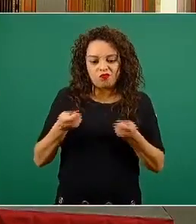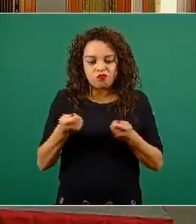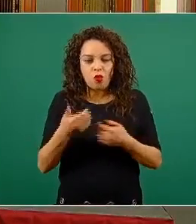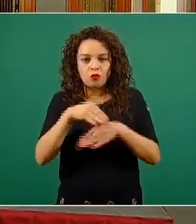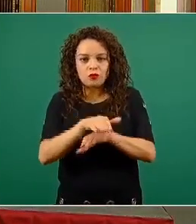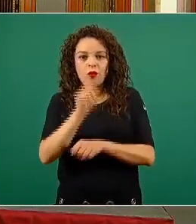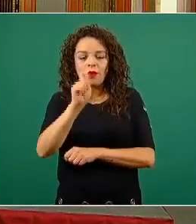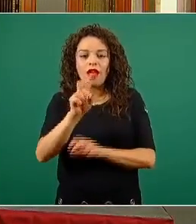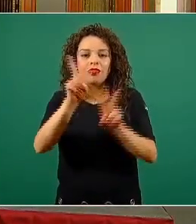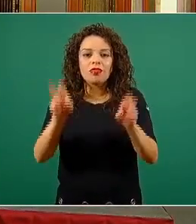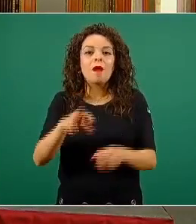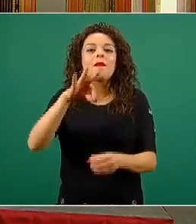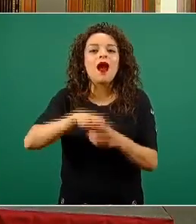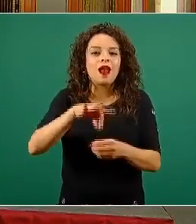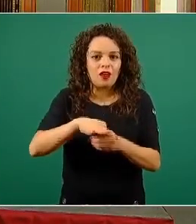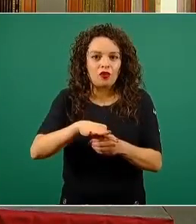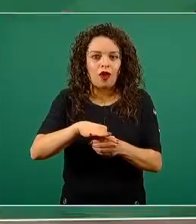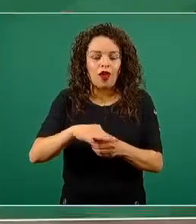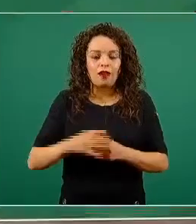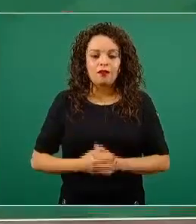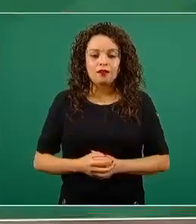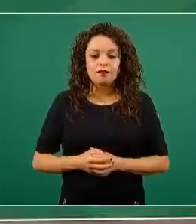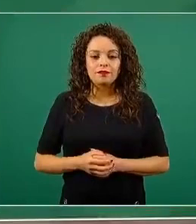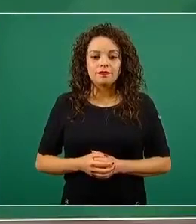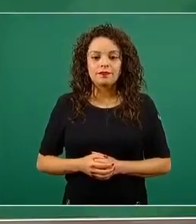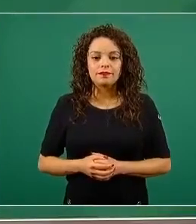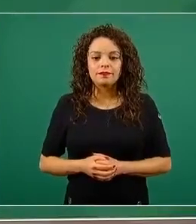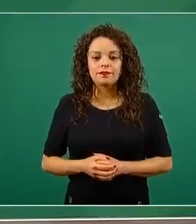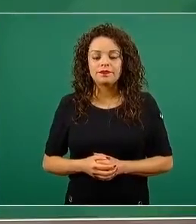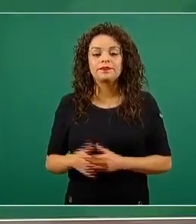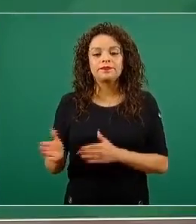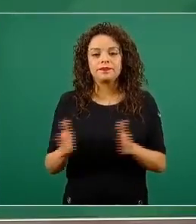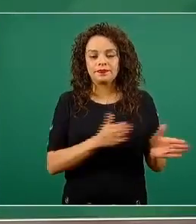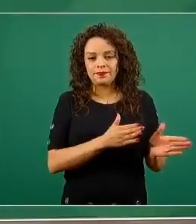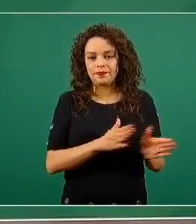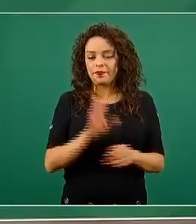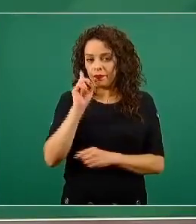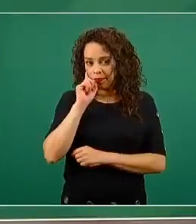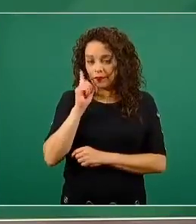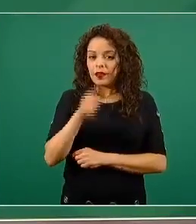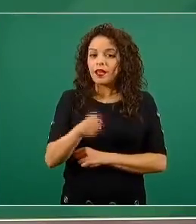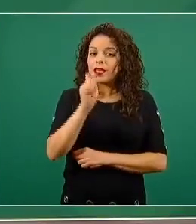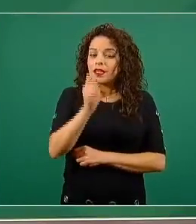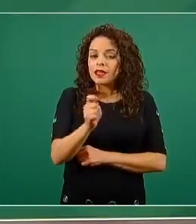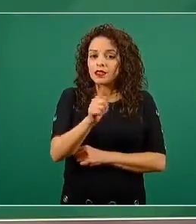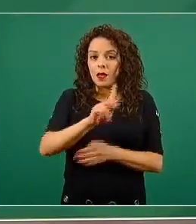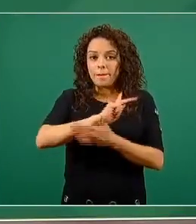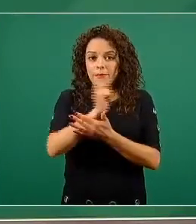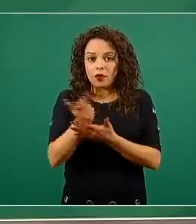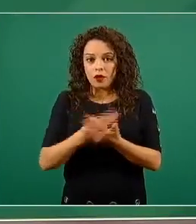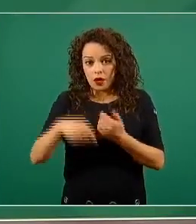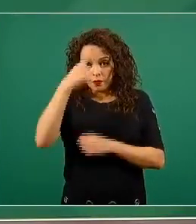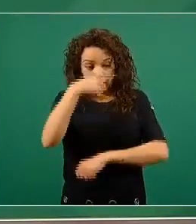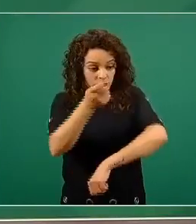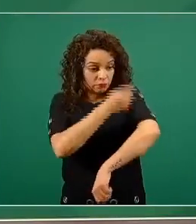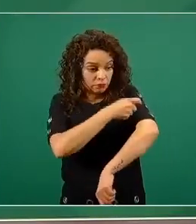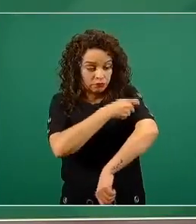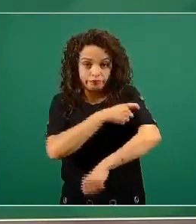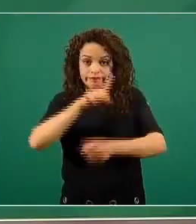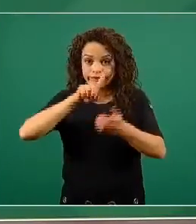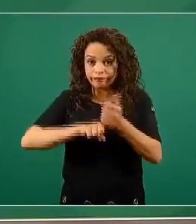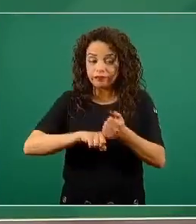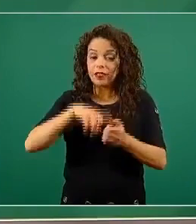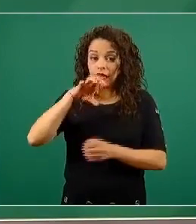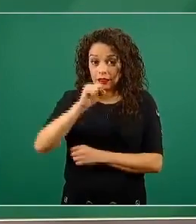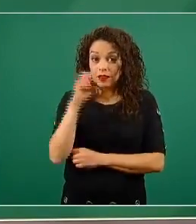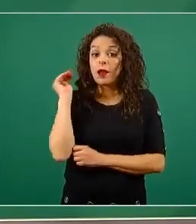Bueno, la vacunación, el programa de vacunación universal es gratuito, siempre